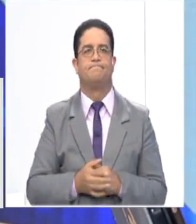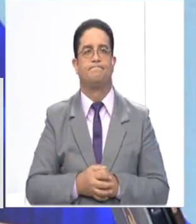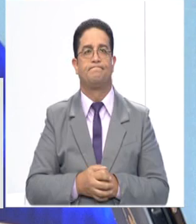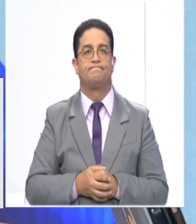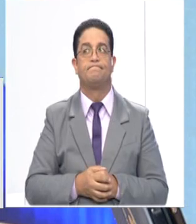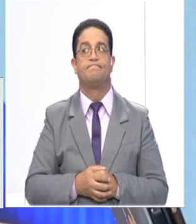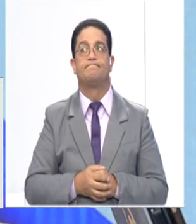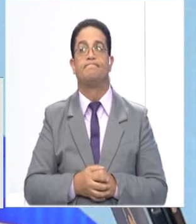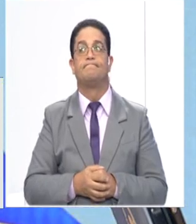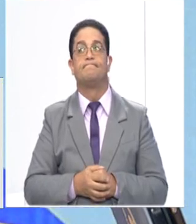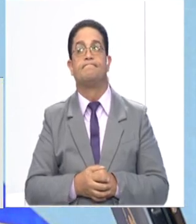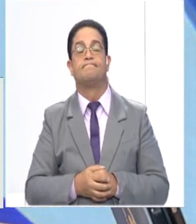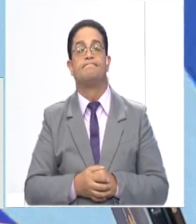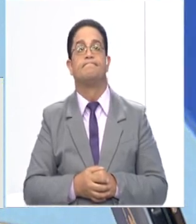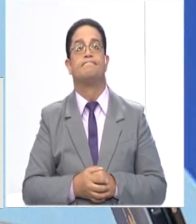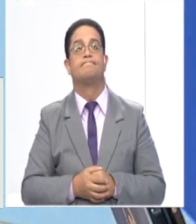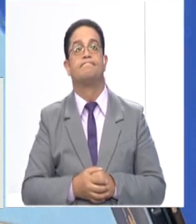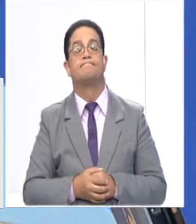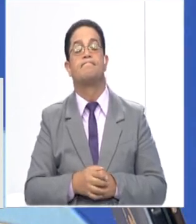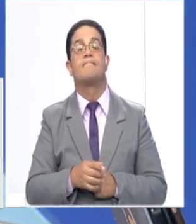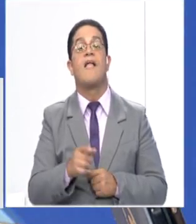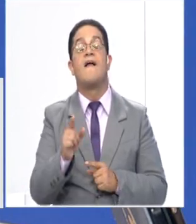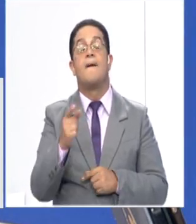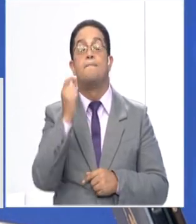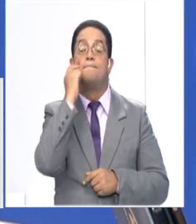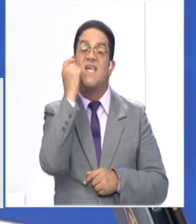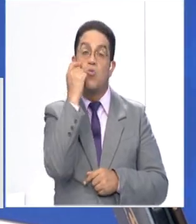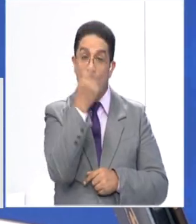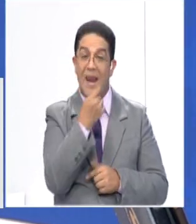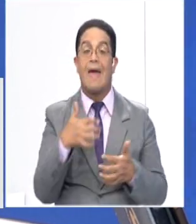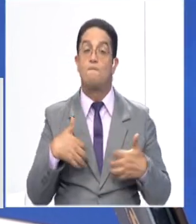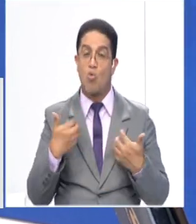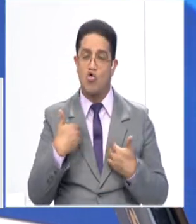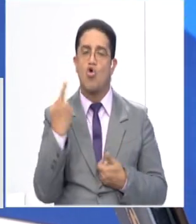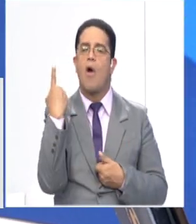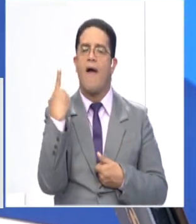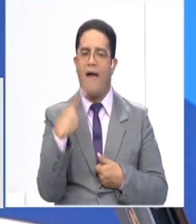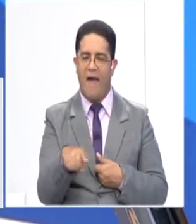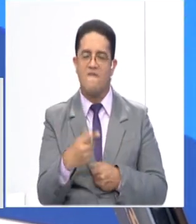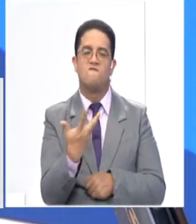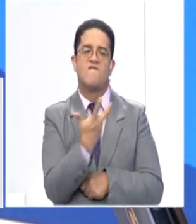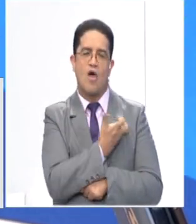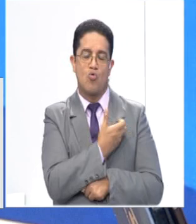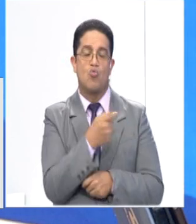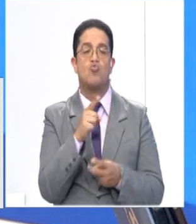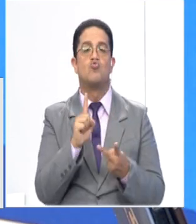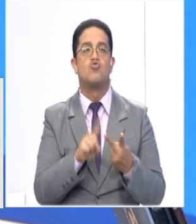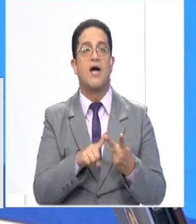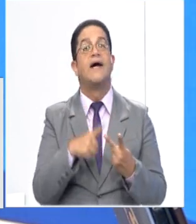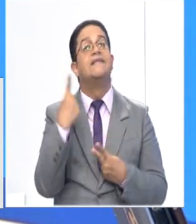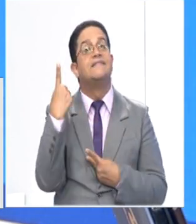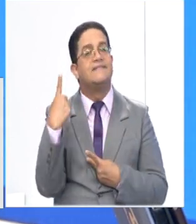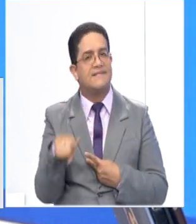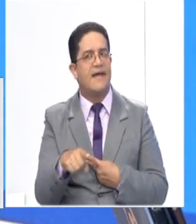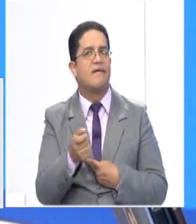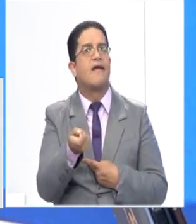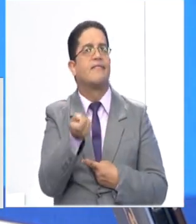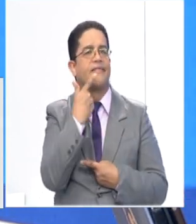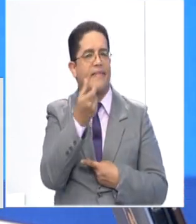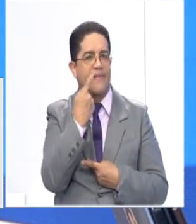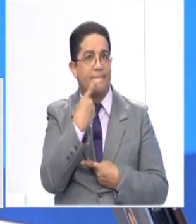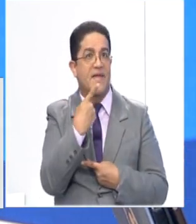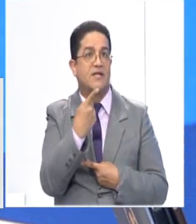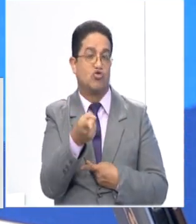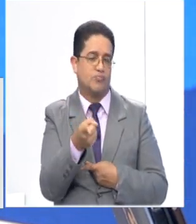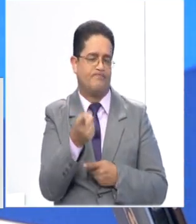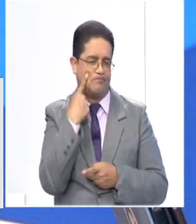de virus. La viruela del mono tiene vacunas. El Mpox tiene su vacuna, tiene tratamiento antiviral, que todavía está